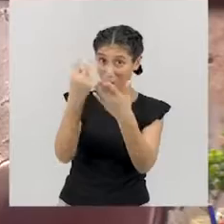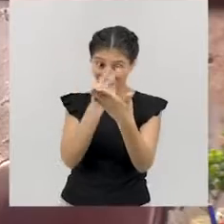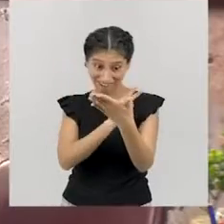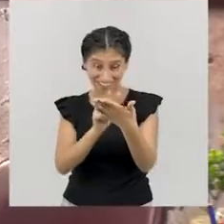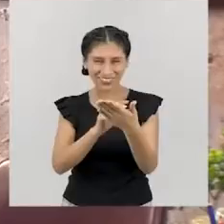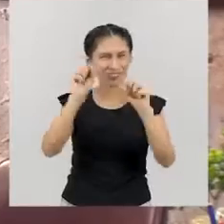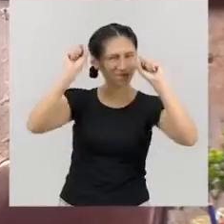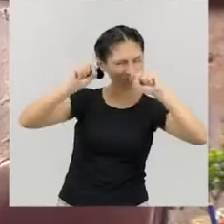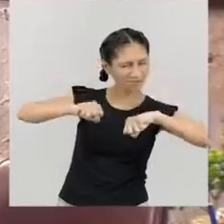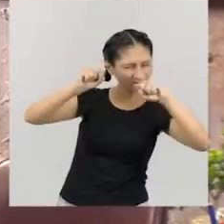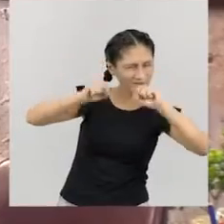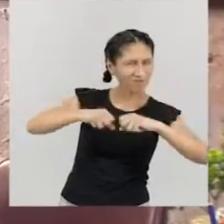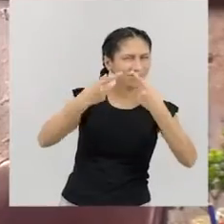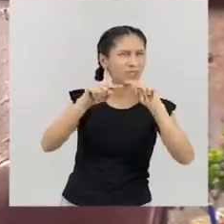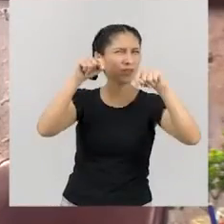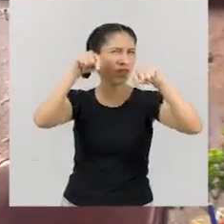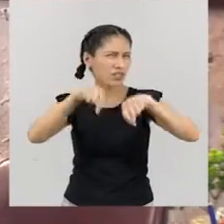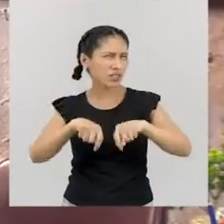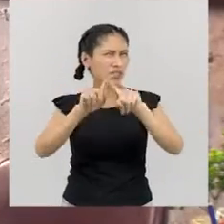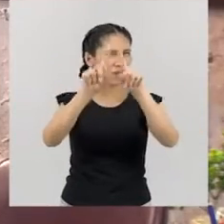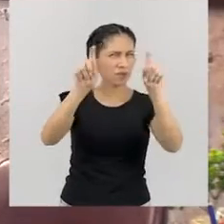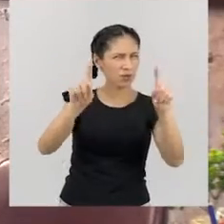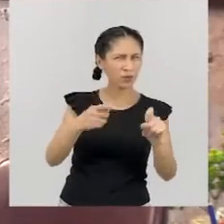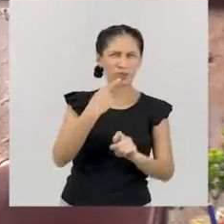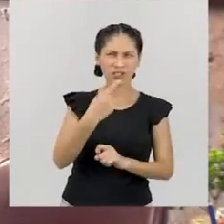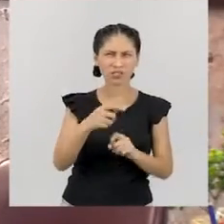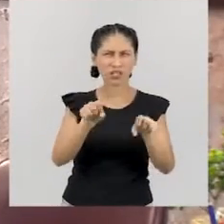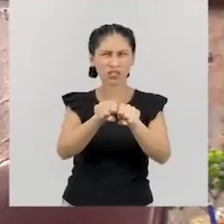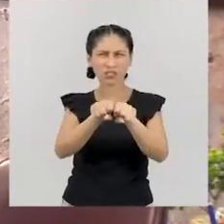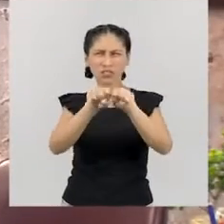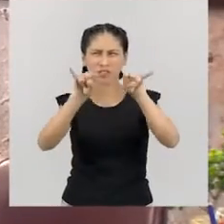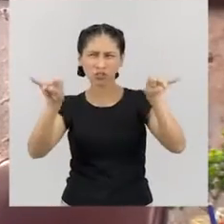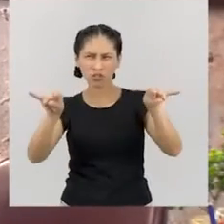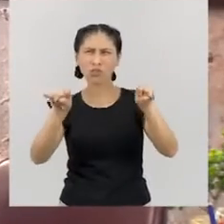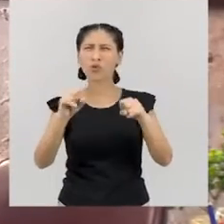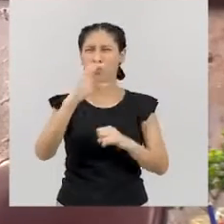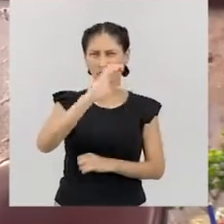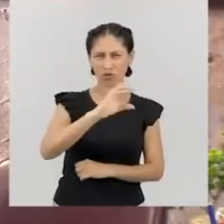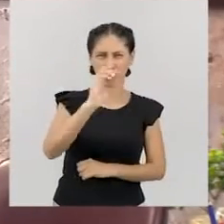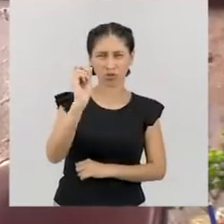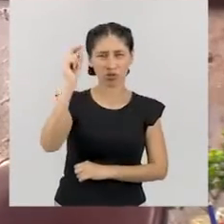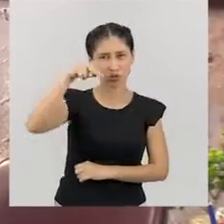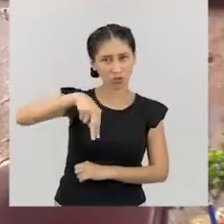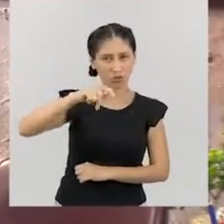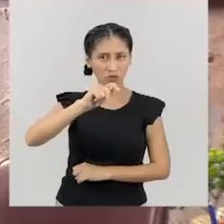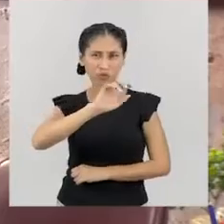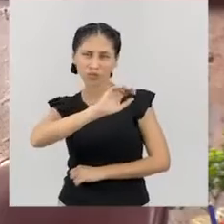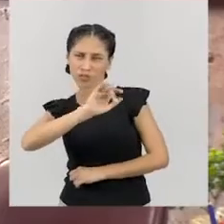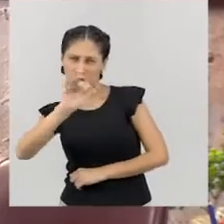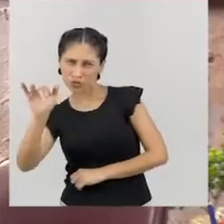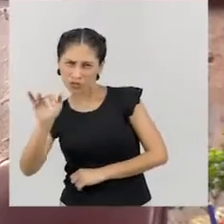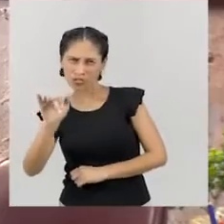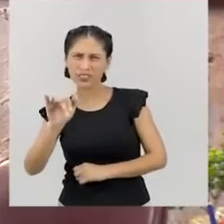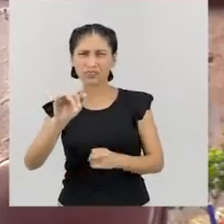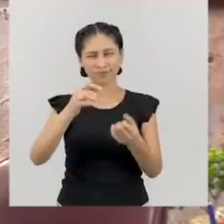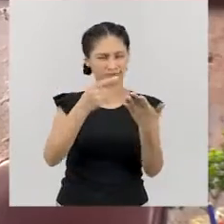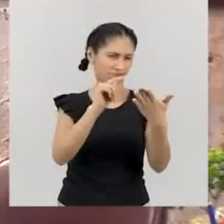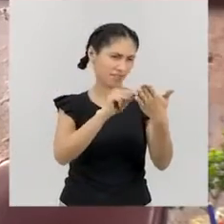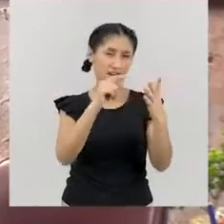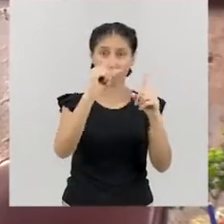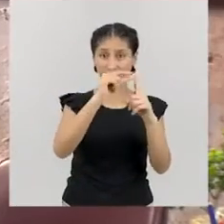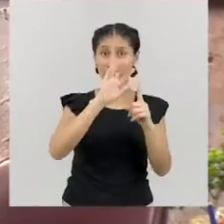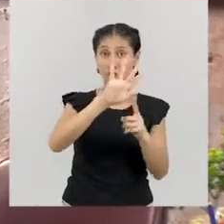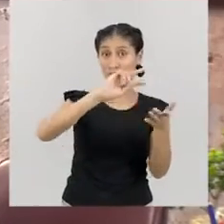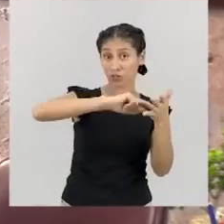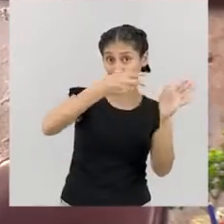Amaru, claro que sí, pero aquí la pregunta dice sinónimo contextual, es decir, se refiere al significado contextual de la